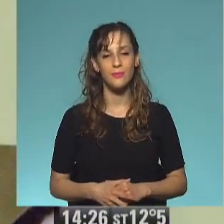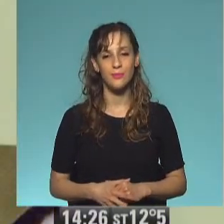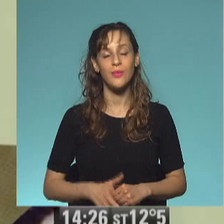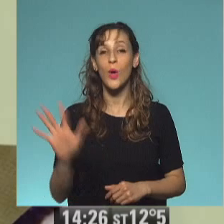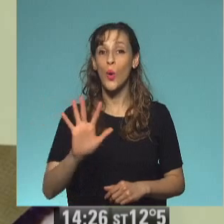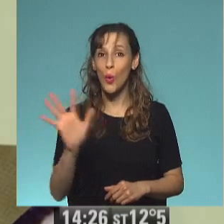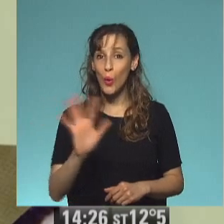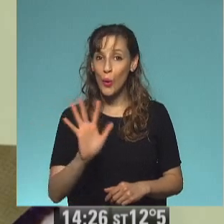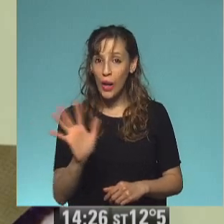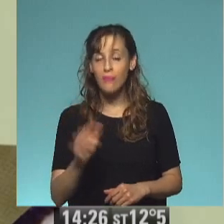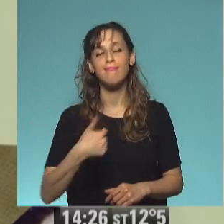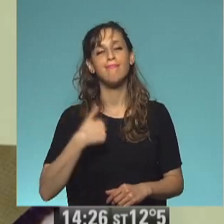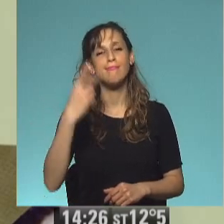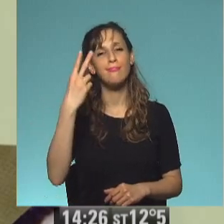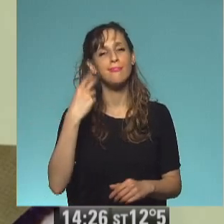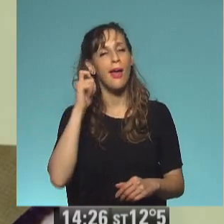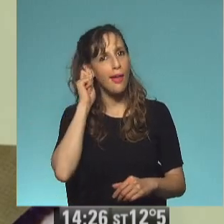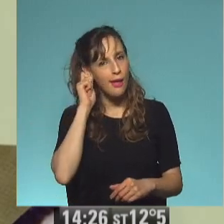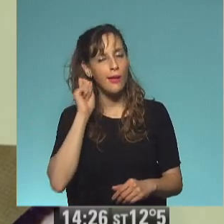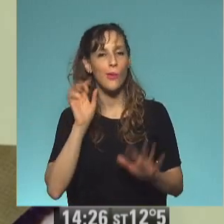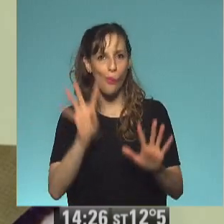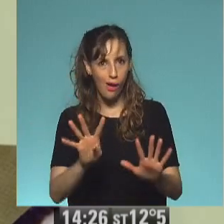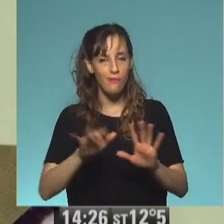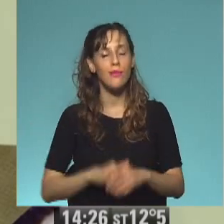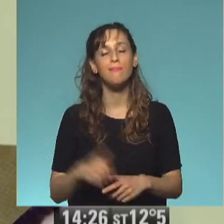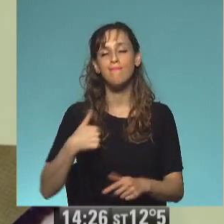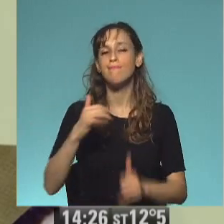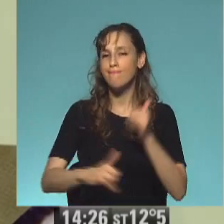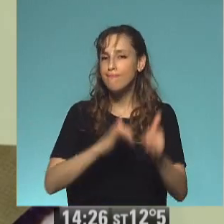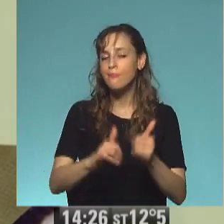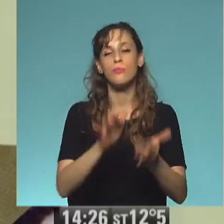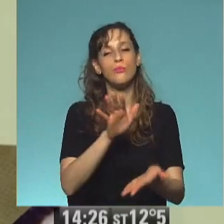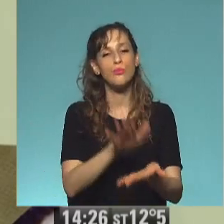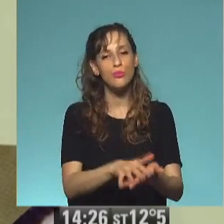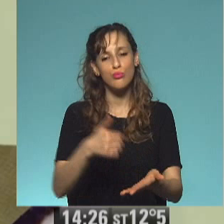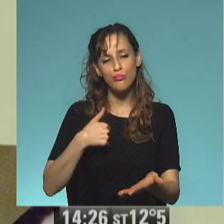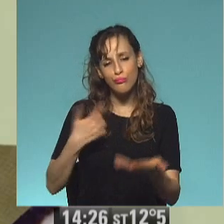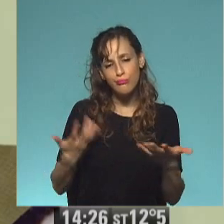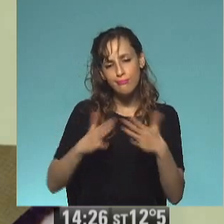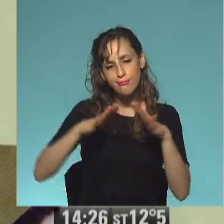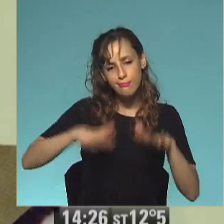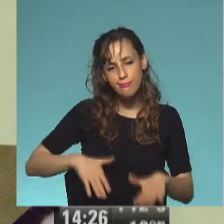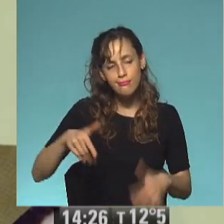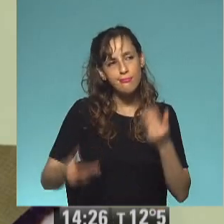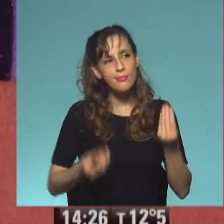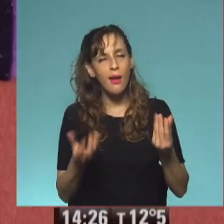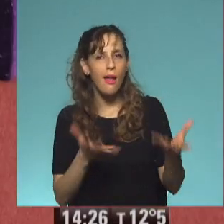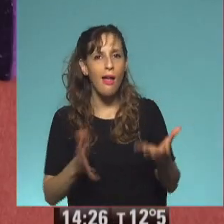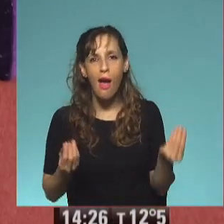escandalosas. Hola, tengo 9 años y les voy a contar un poquitito cómo me está yendo en esta cuarentena en mi